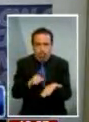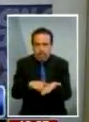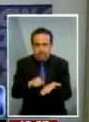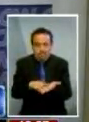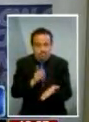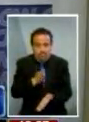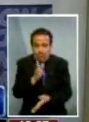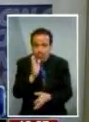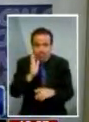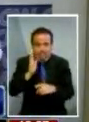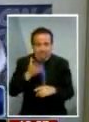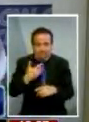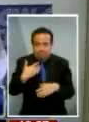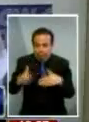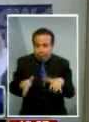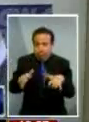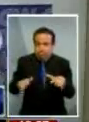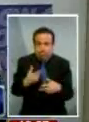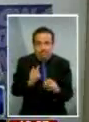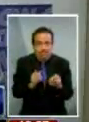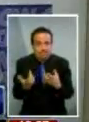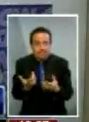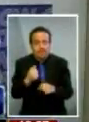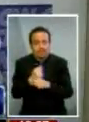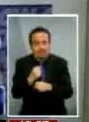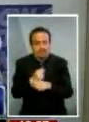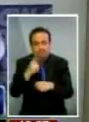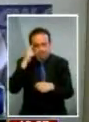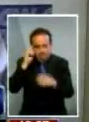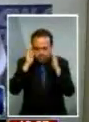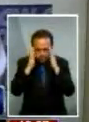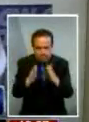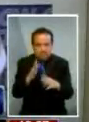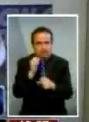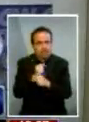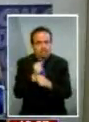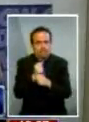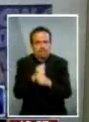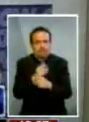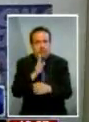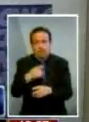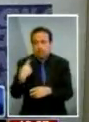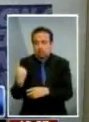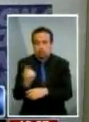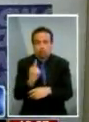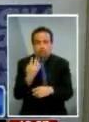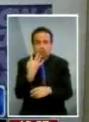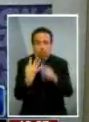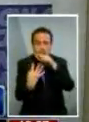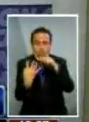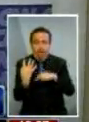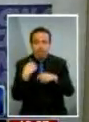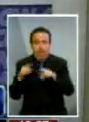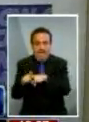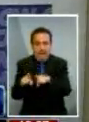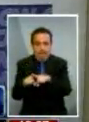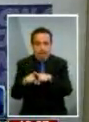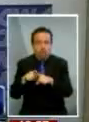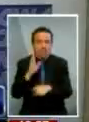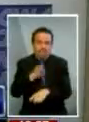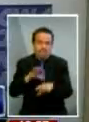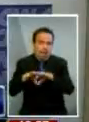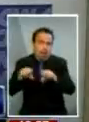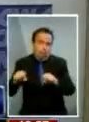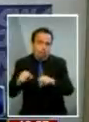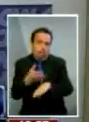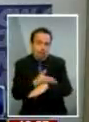seguir funcionando, entonces. Y eso se suma tenemos que además ponernos todos de acuerdo, somos 4 hermanos, y